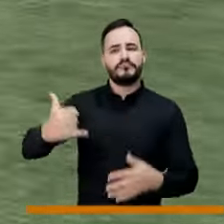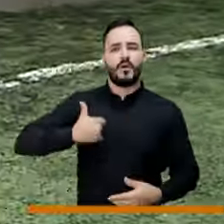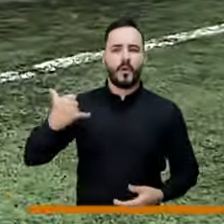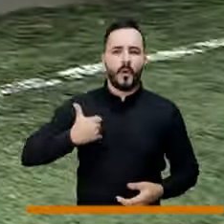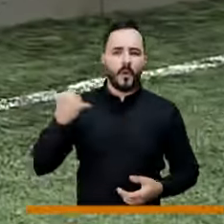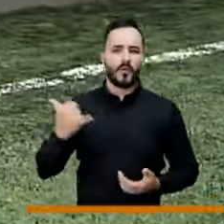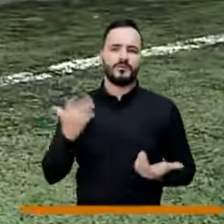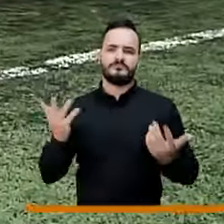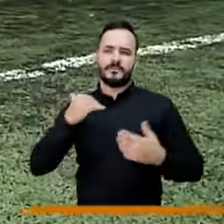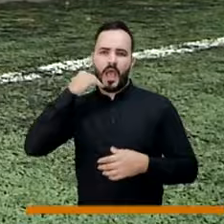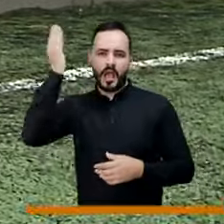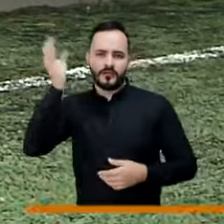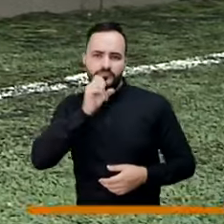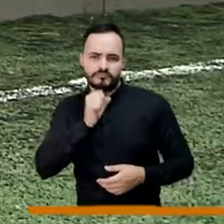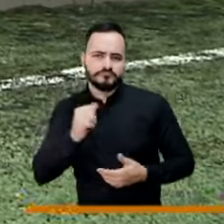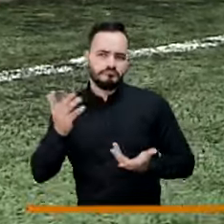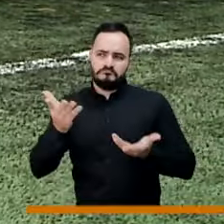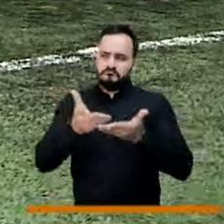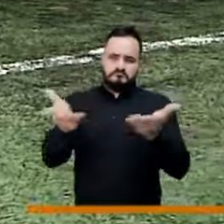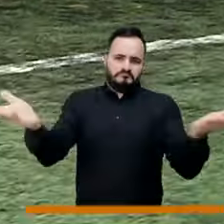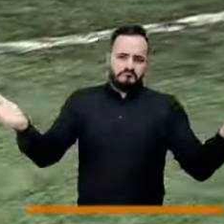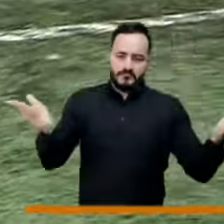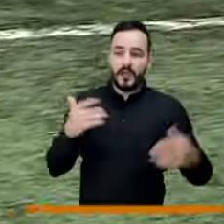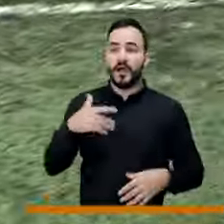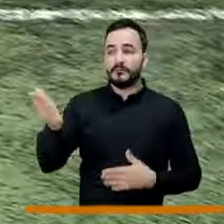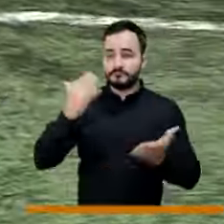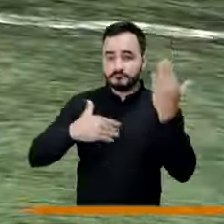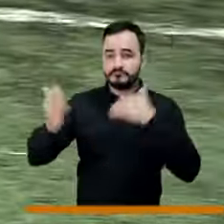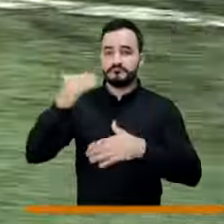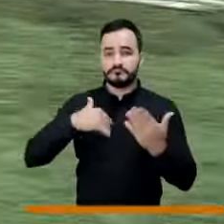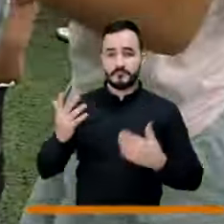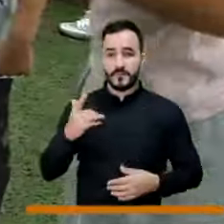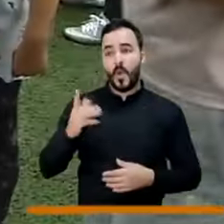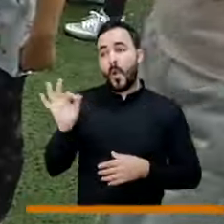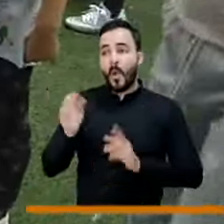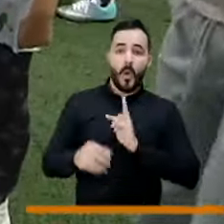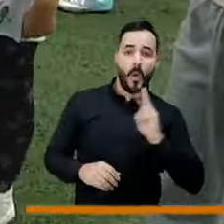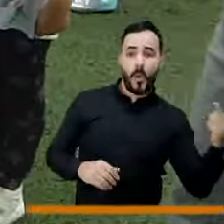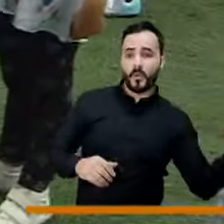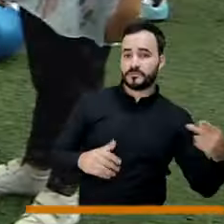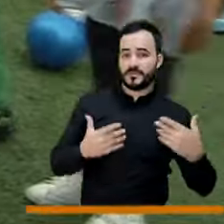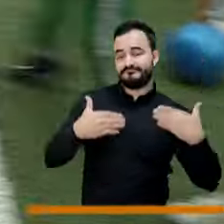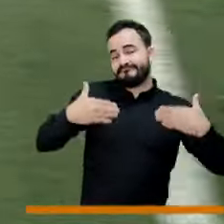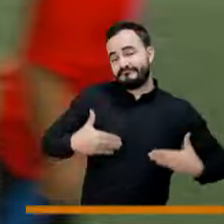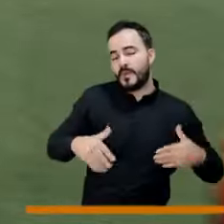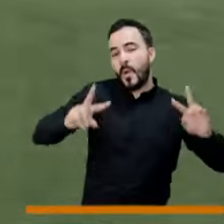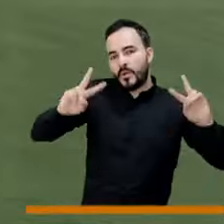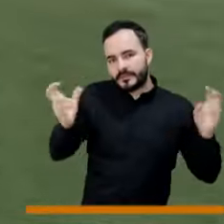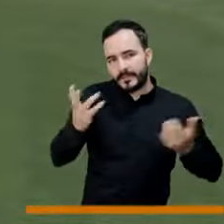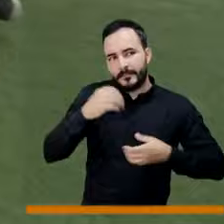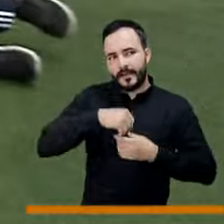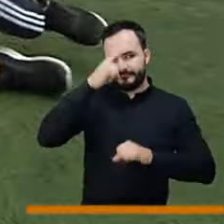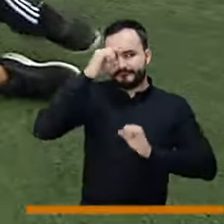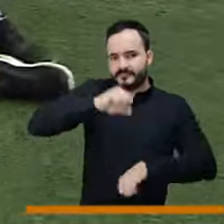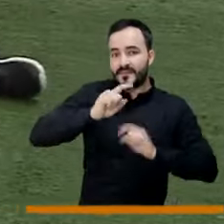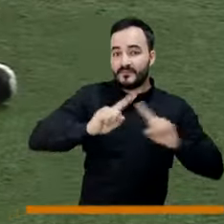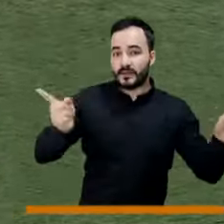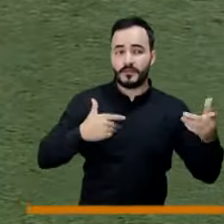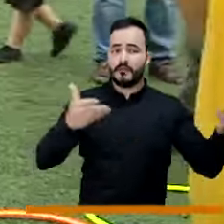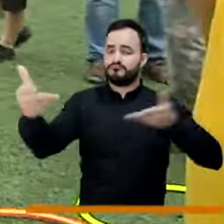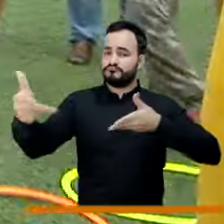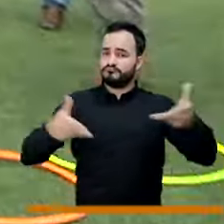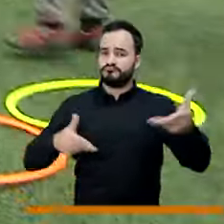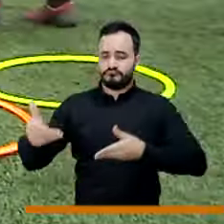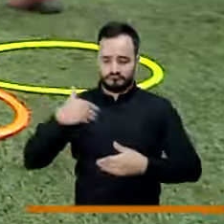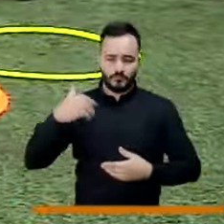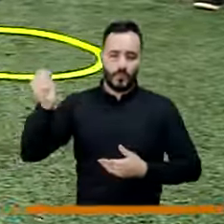de Down o cualquier otra discapacidad o capacidad diferente. ¿Qué proyectos o qué posibilidades le brindan ustedes